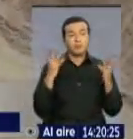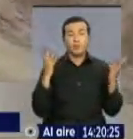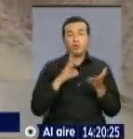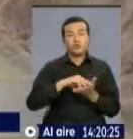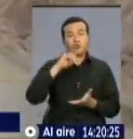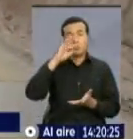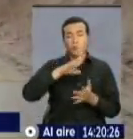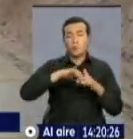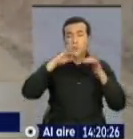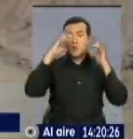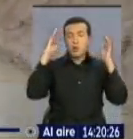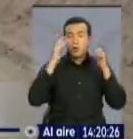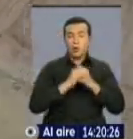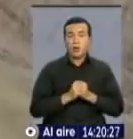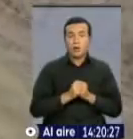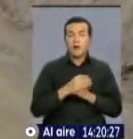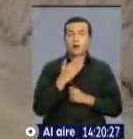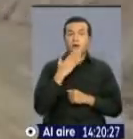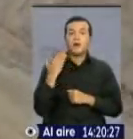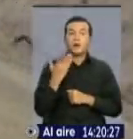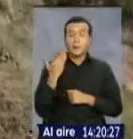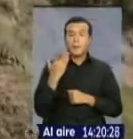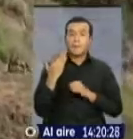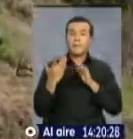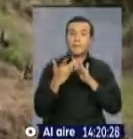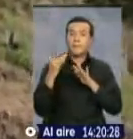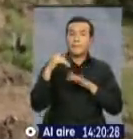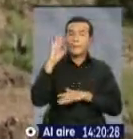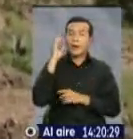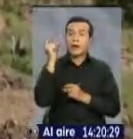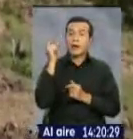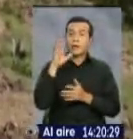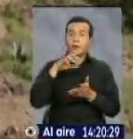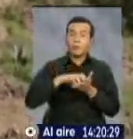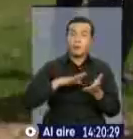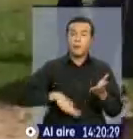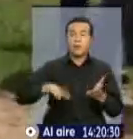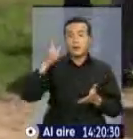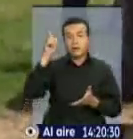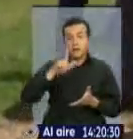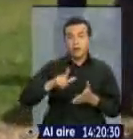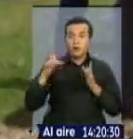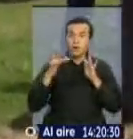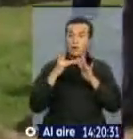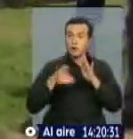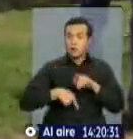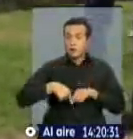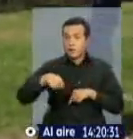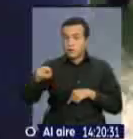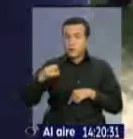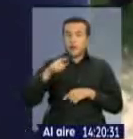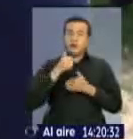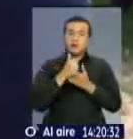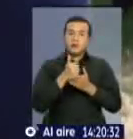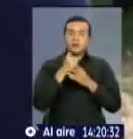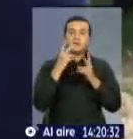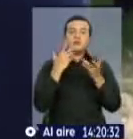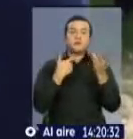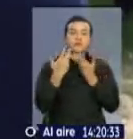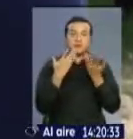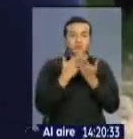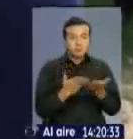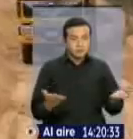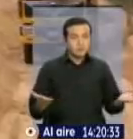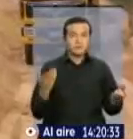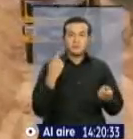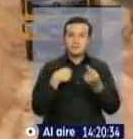Esta obra además ayudará a conectarse de una forma más rápida con la provincia de Loja, y de esa forma ayudar en el intercambio de